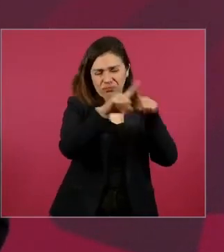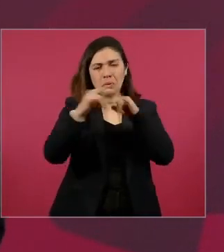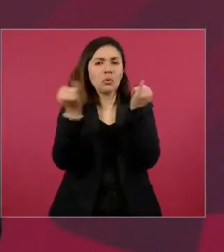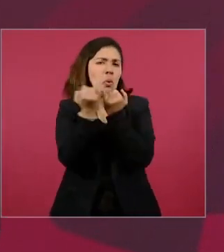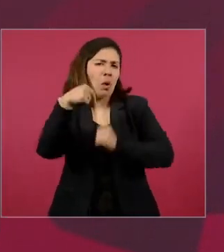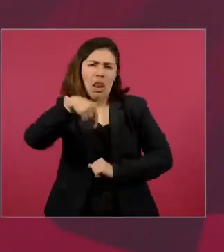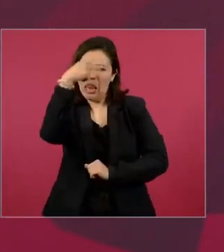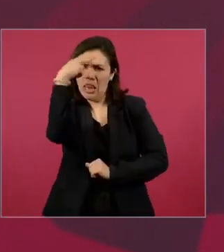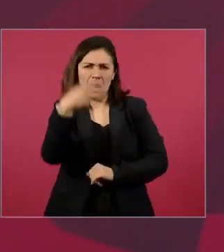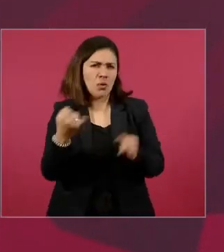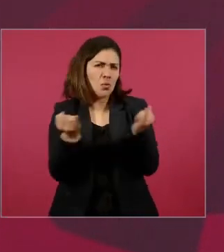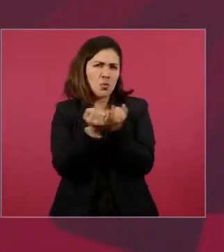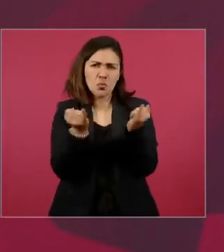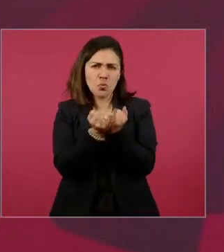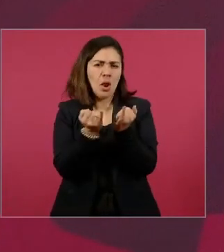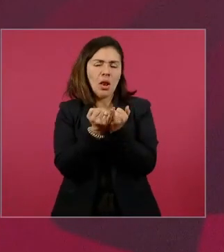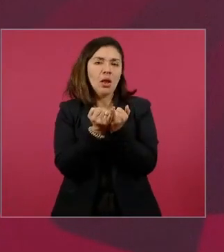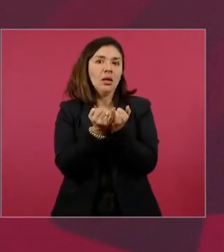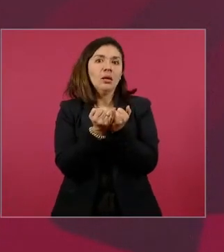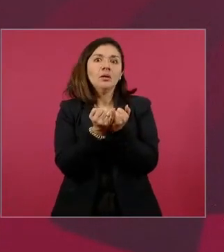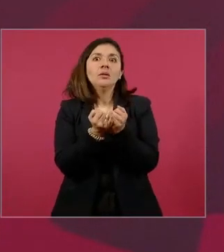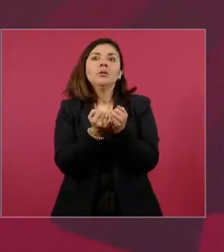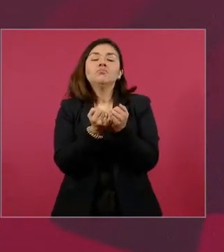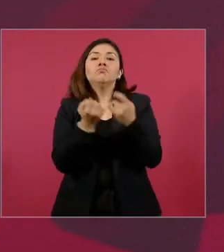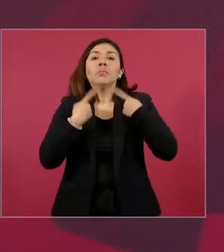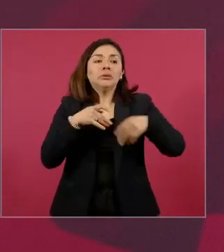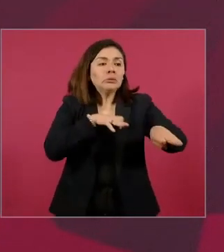nuestro quedaron rebasados.